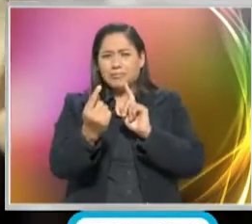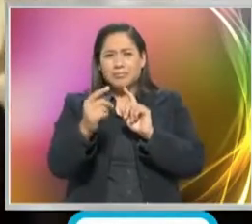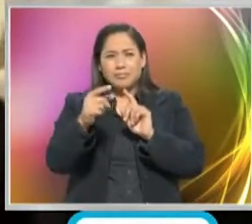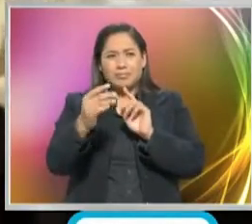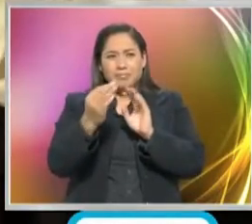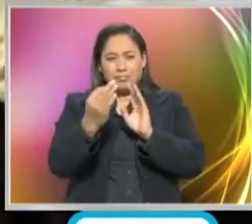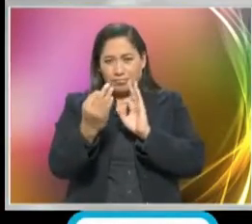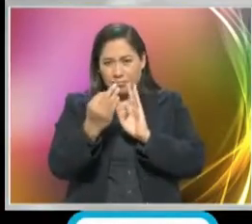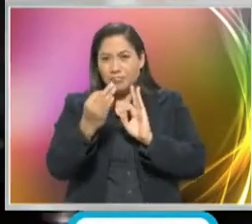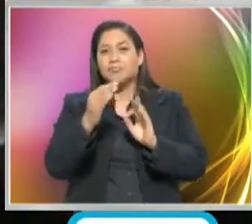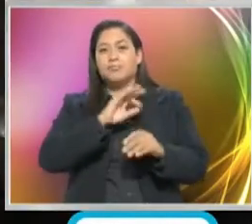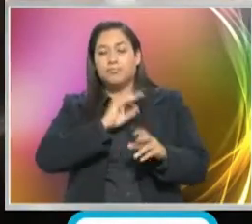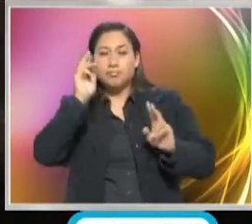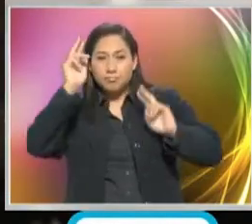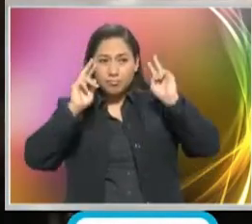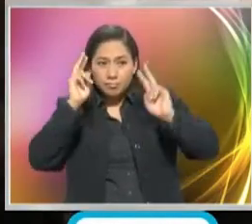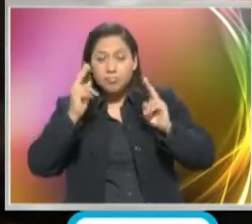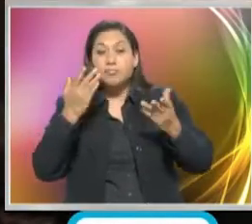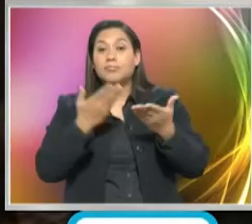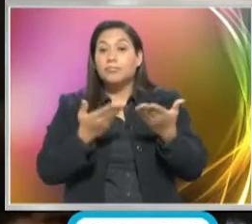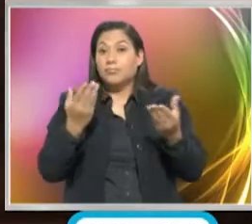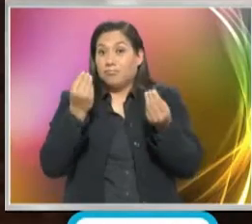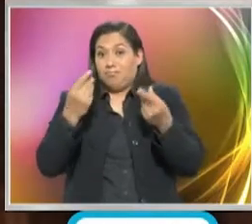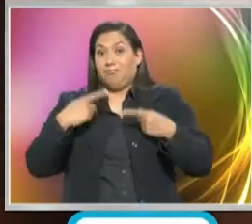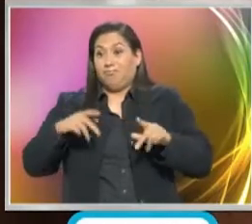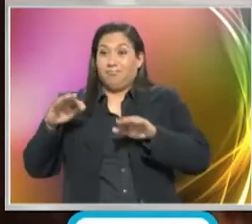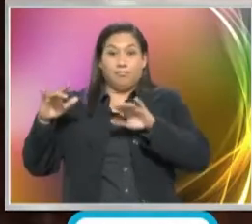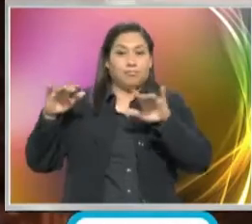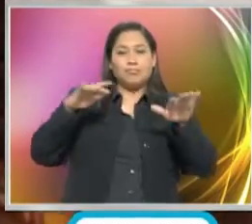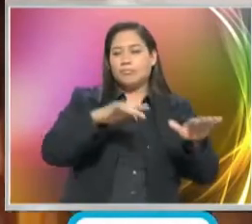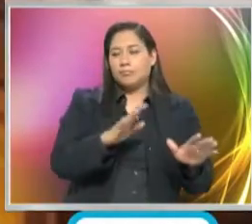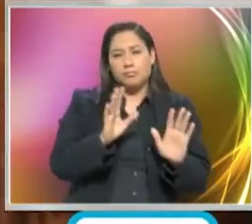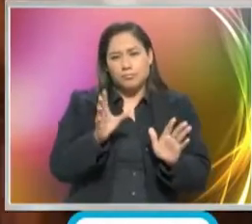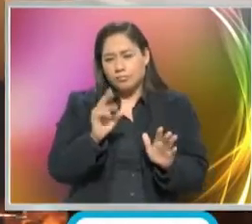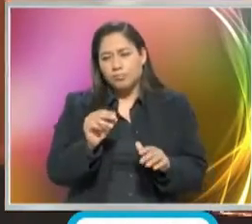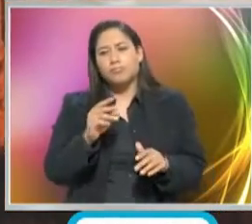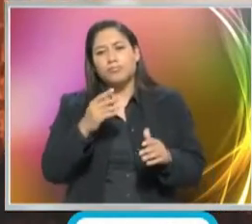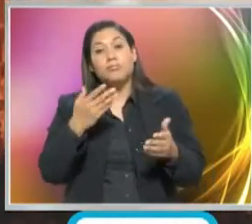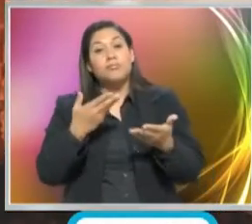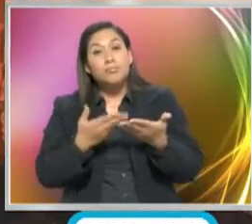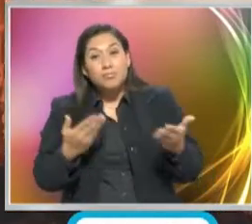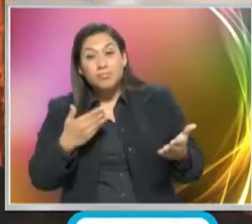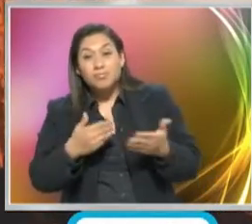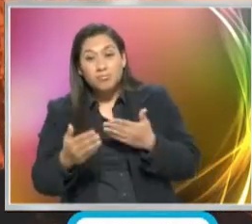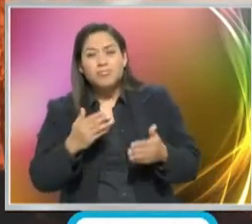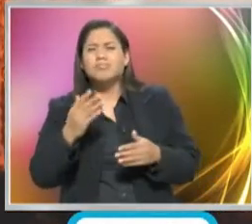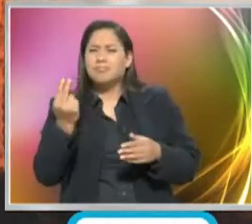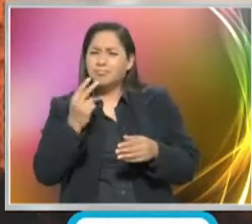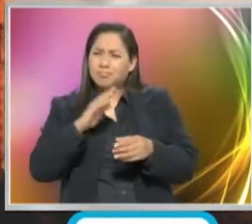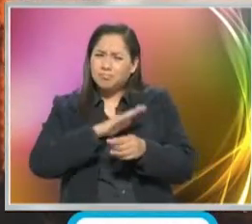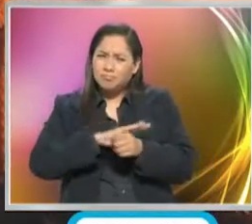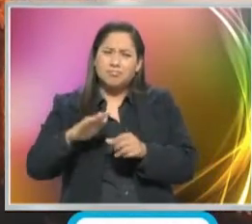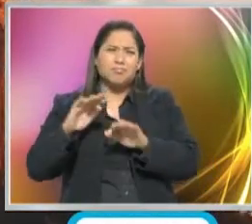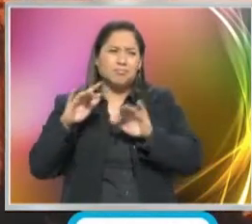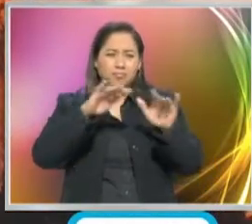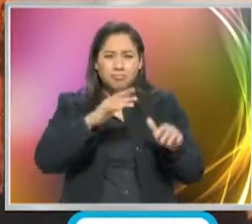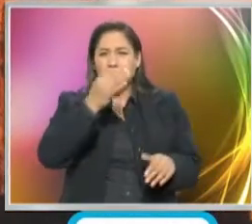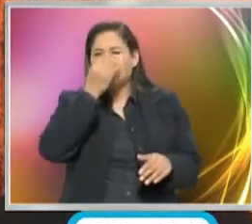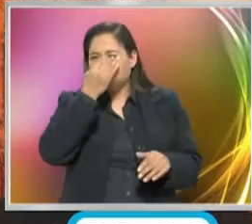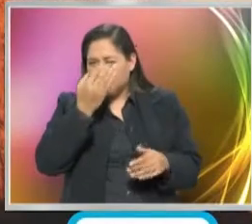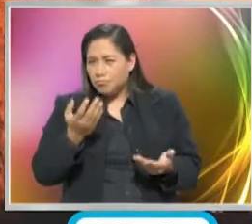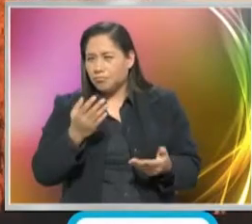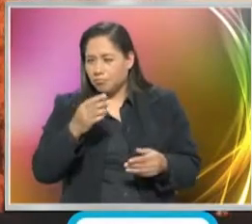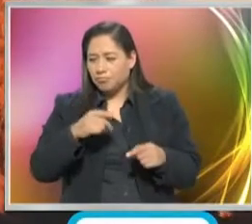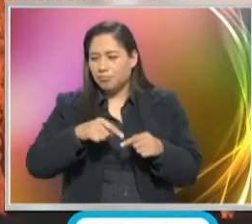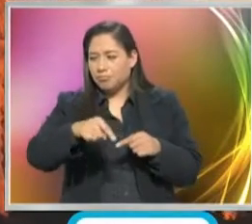que bien vale la pena visitar ahora que no está tan, ahora sí que tan Tan de turístico, moda, ¿no? tan de moda. Hay Exacto. que llenarlo. Y está muy Además que- cerca. Muy Muy cerca, cerca, ¿no?